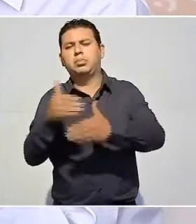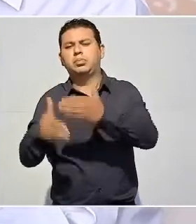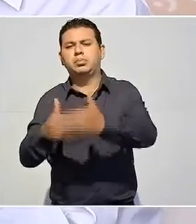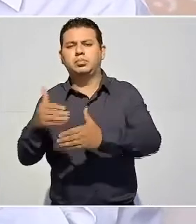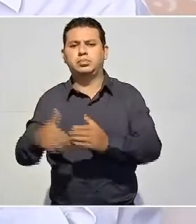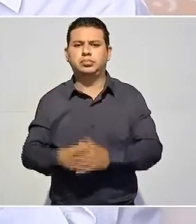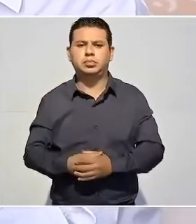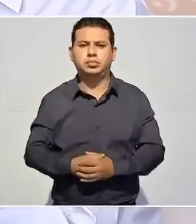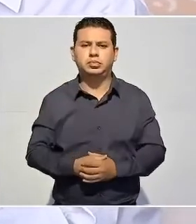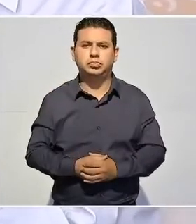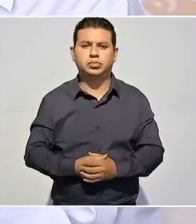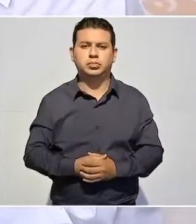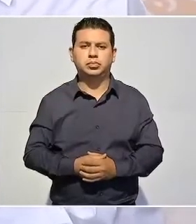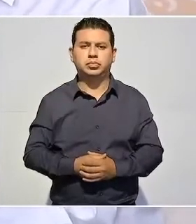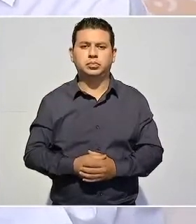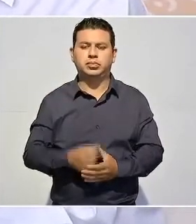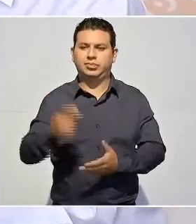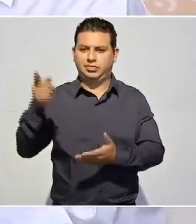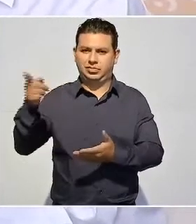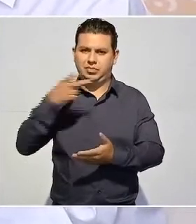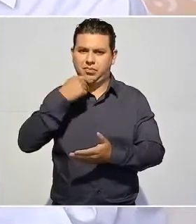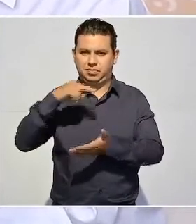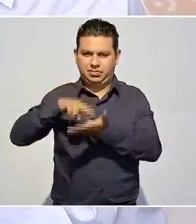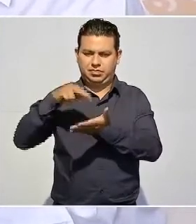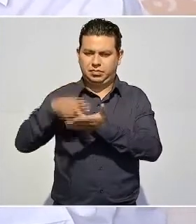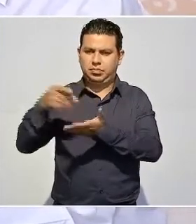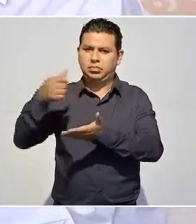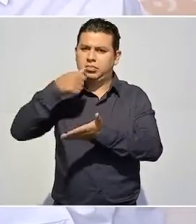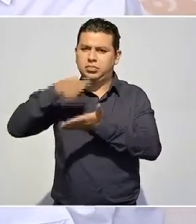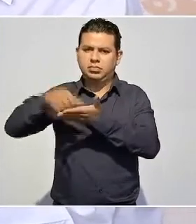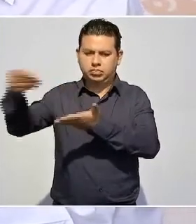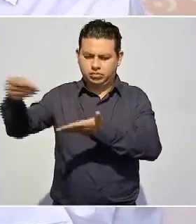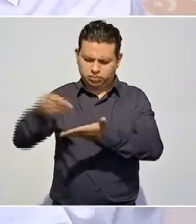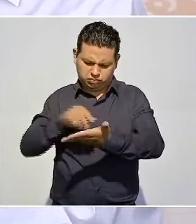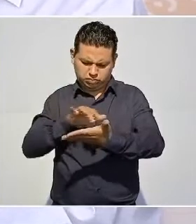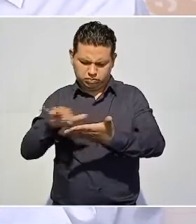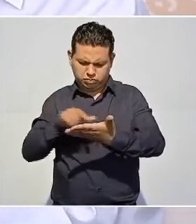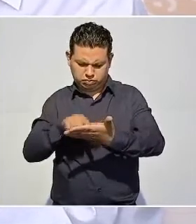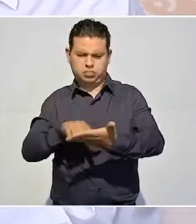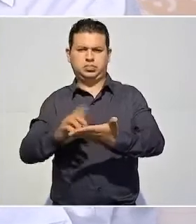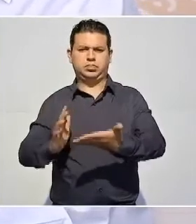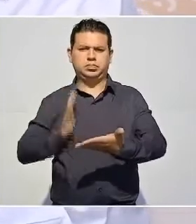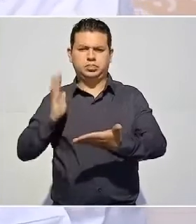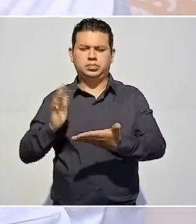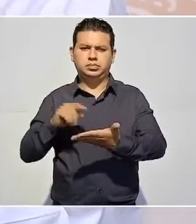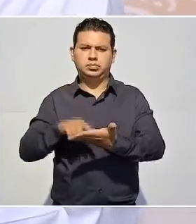el individuo recibió una carta a su nombre: